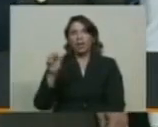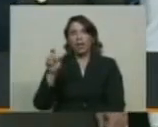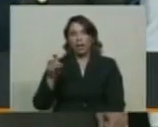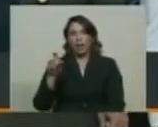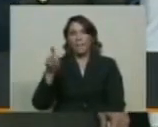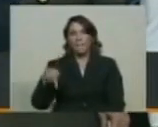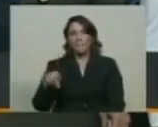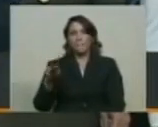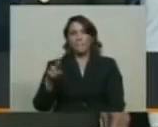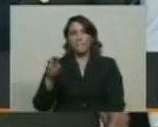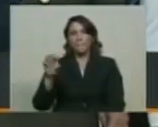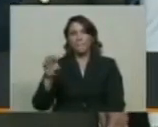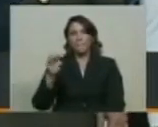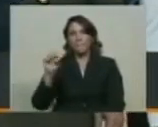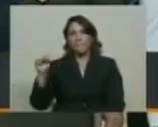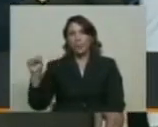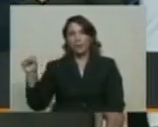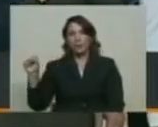revelando